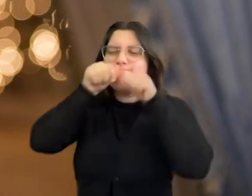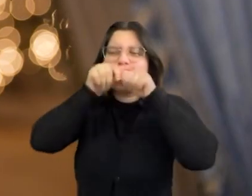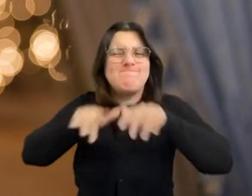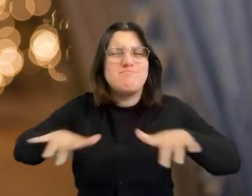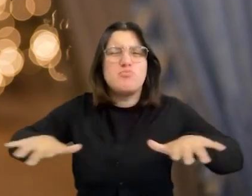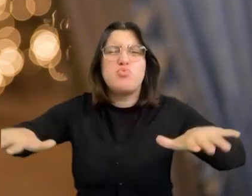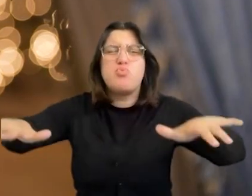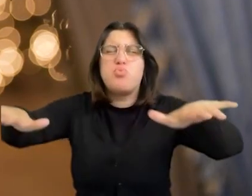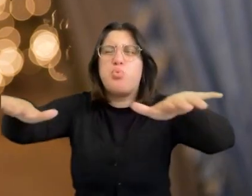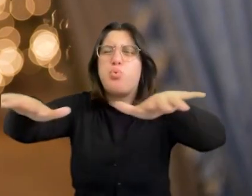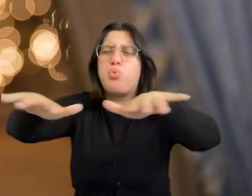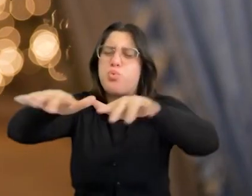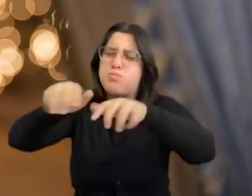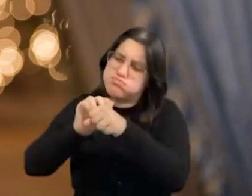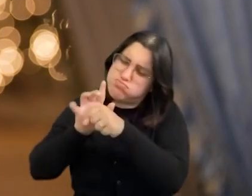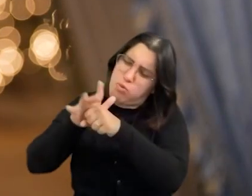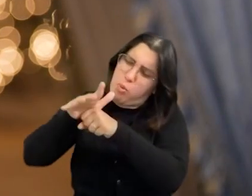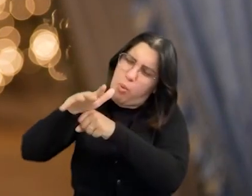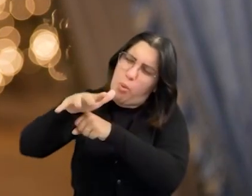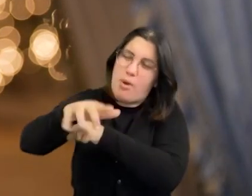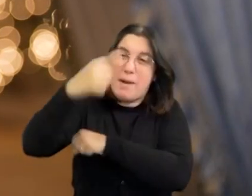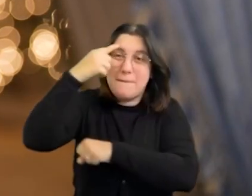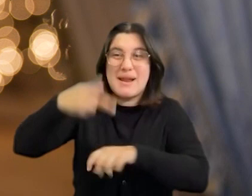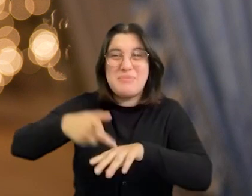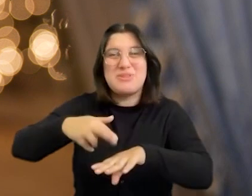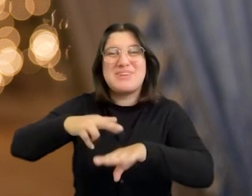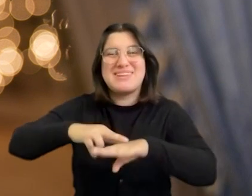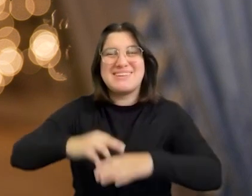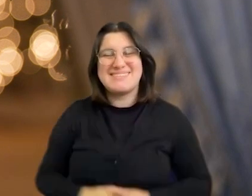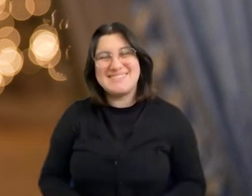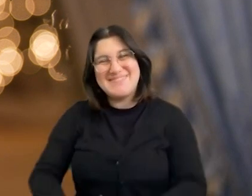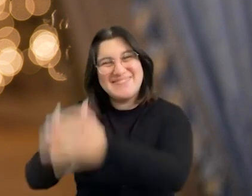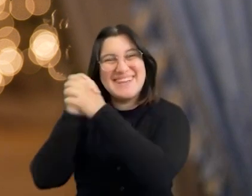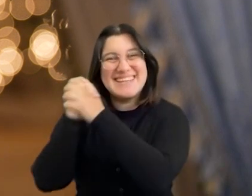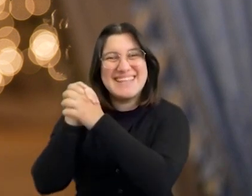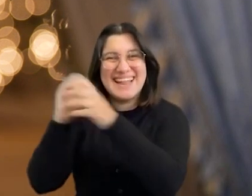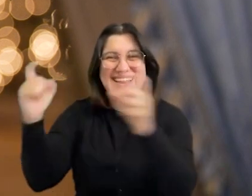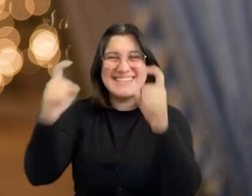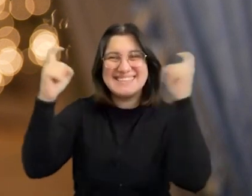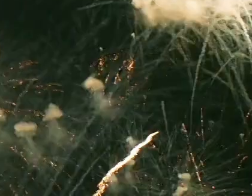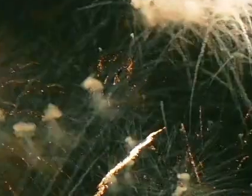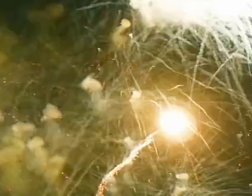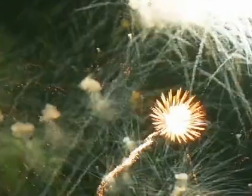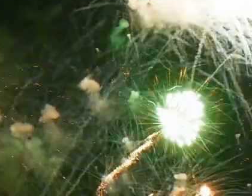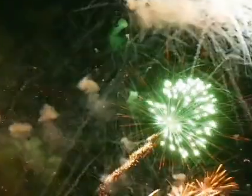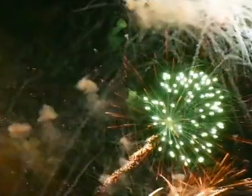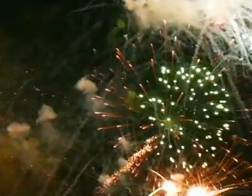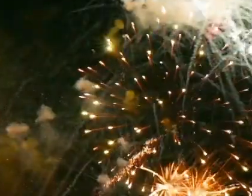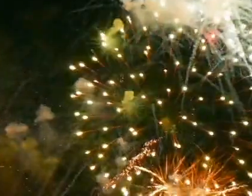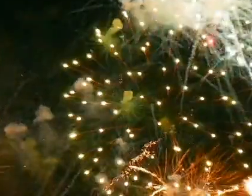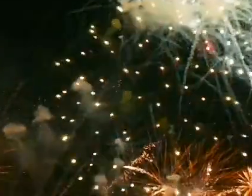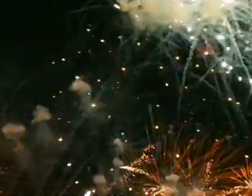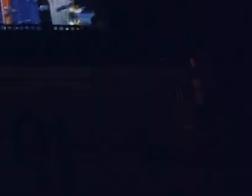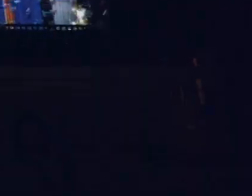muchas bendiciones y nos brinde la prosperidad que queremos para Puerto Rico. ¡Felicidades!